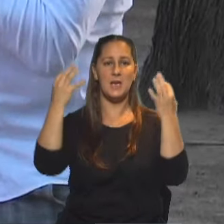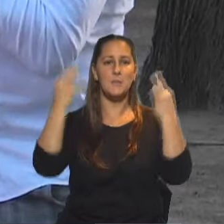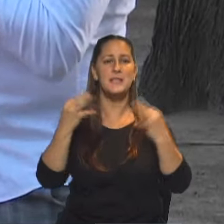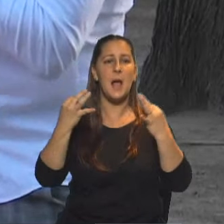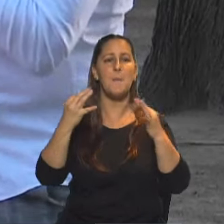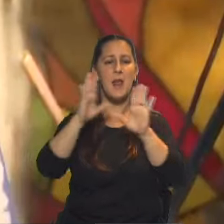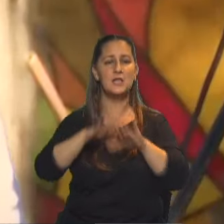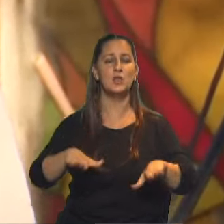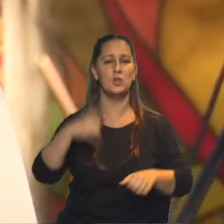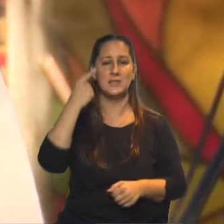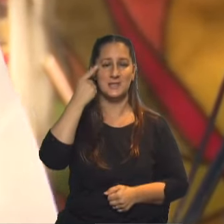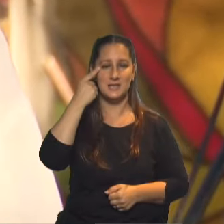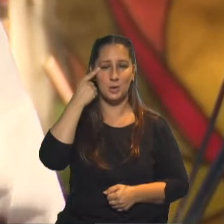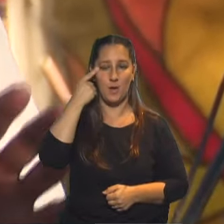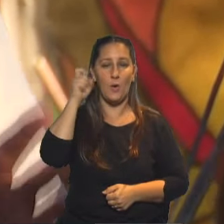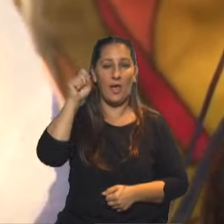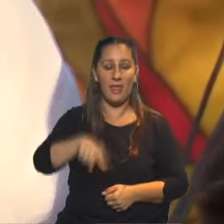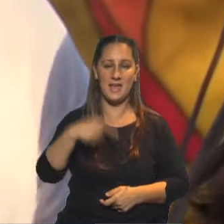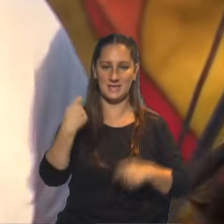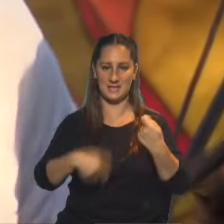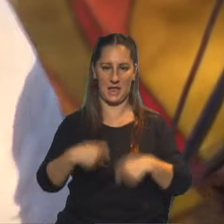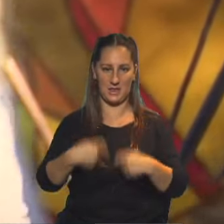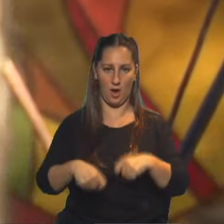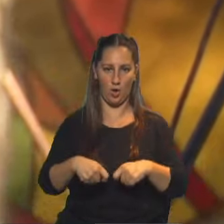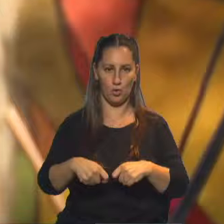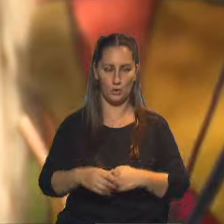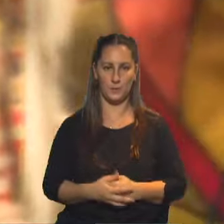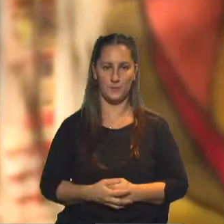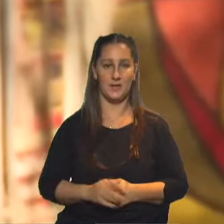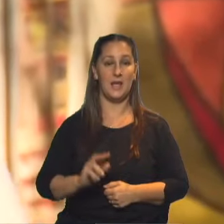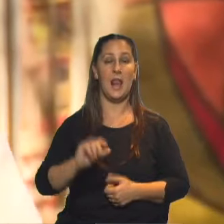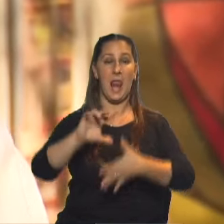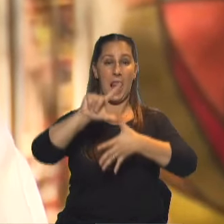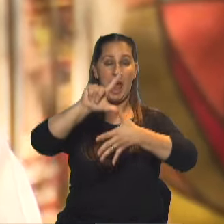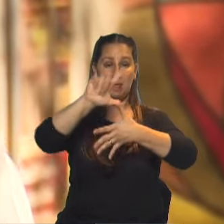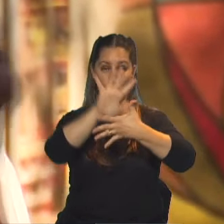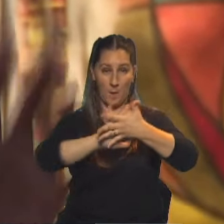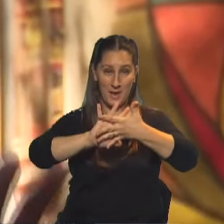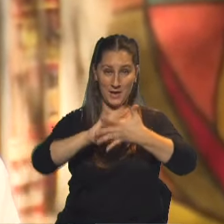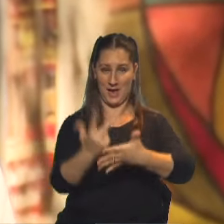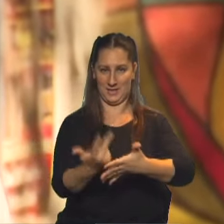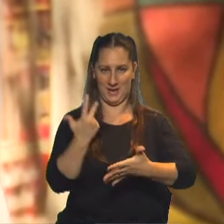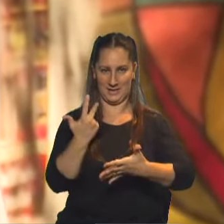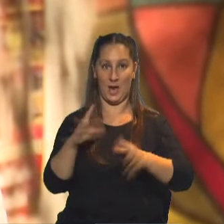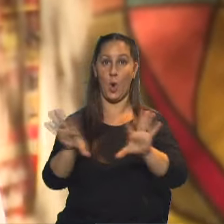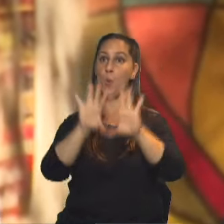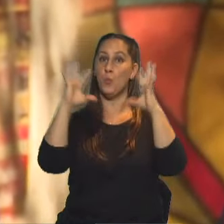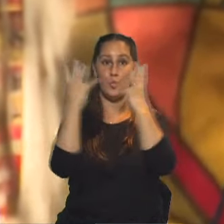síndrome de Down, que es de Santiago del Estero. Es el tercero en Latinoamérica y es el cuarto en el mundo